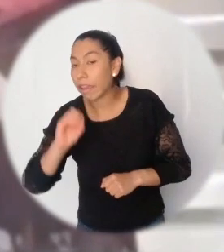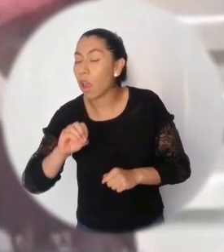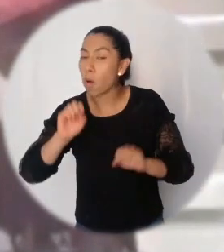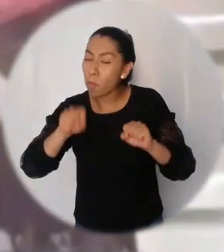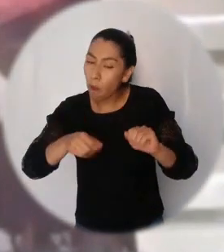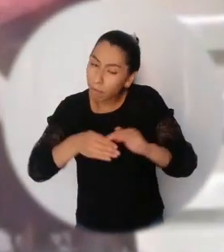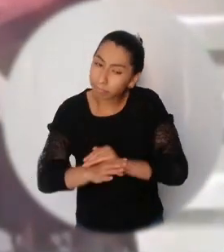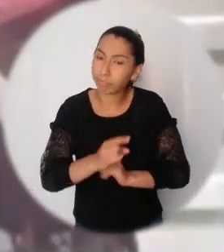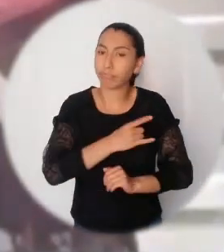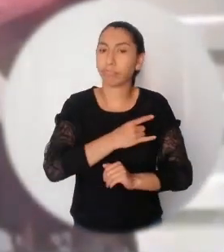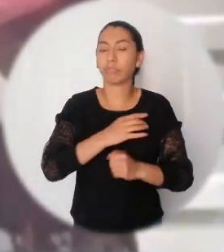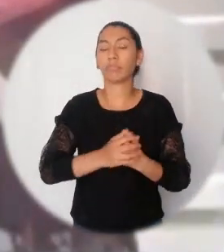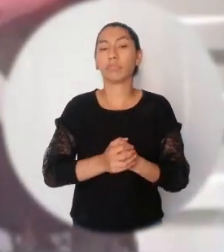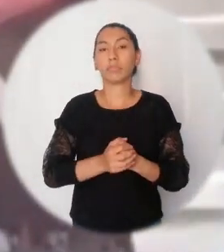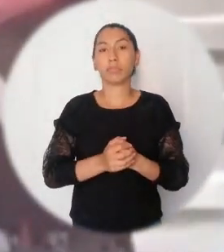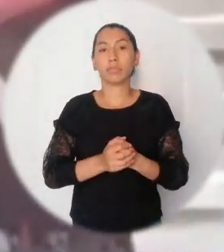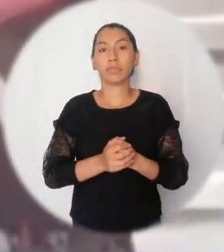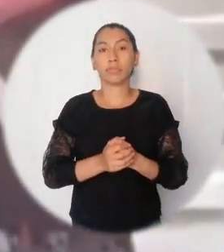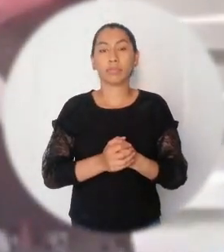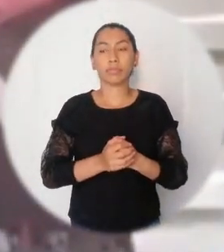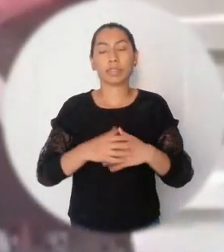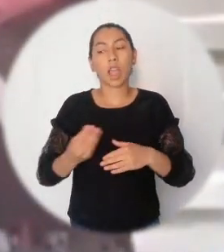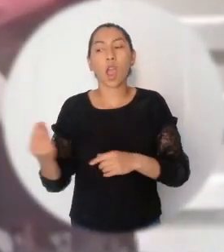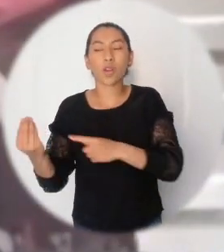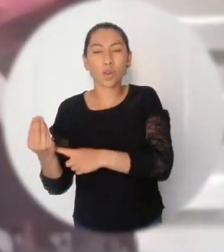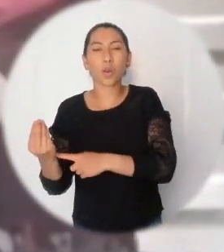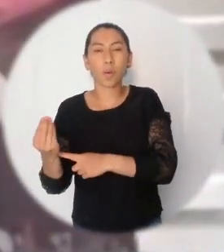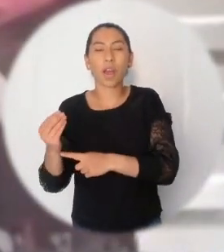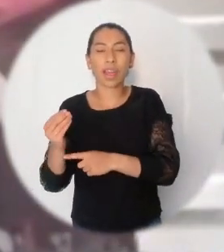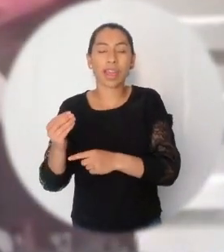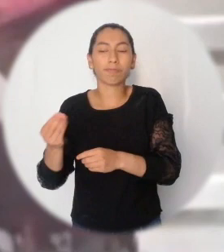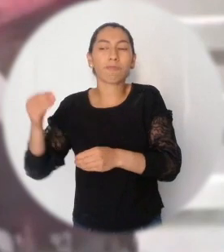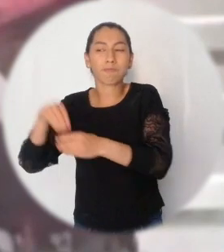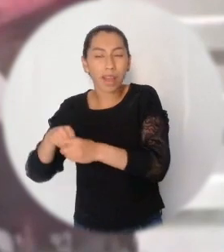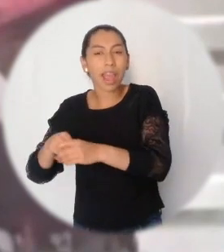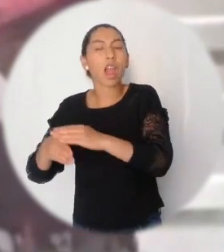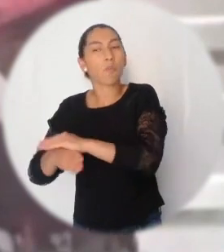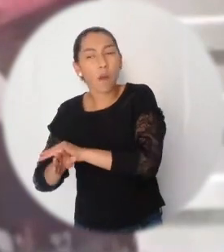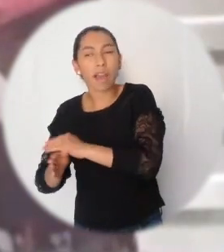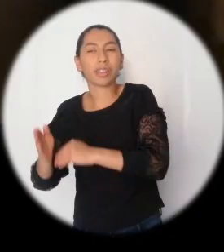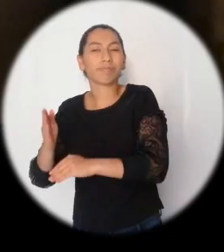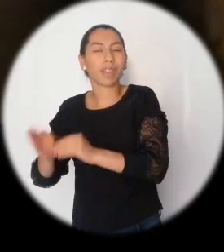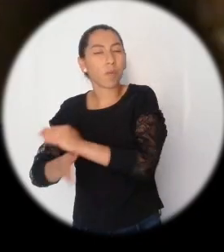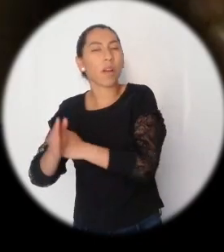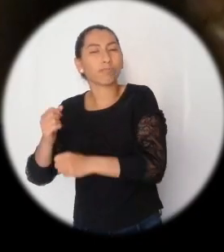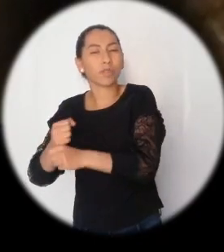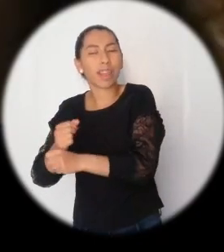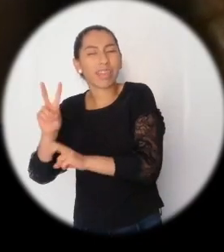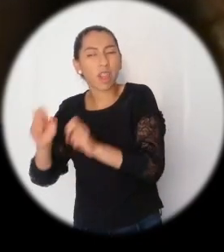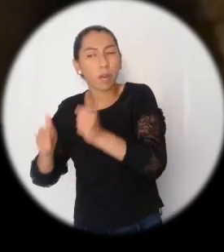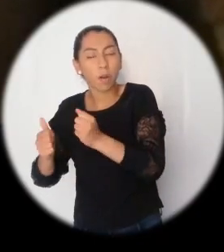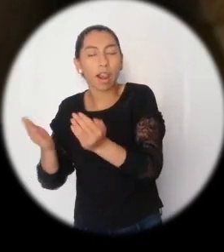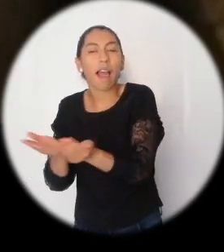hijos reciban la educación superior, y contamos pues, con el fondo de reparación para el acceso, permanencia y graduación